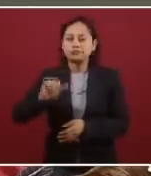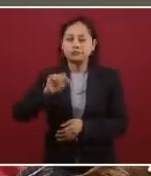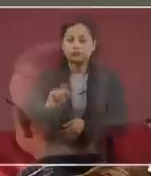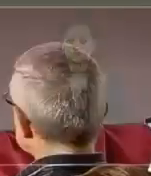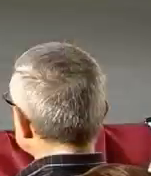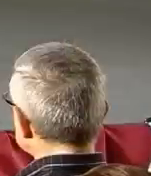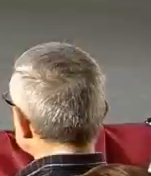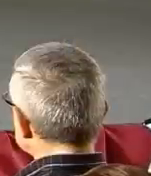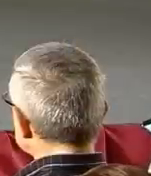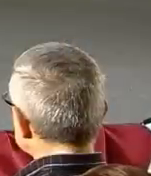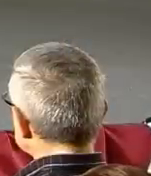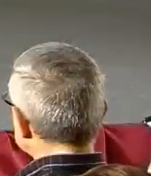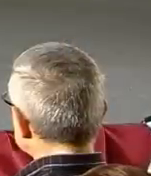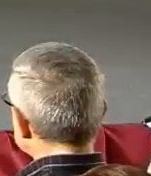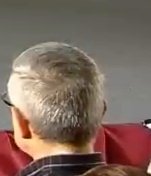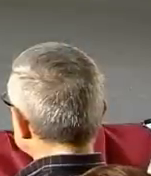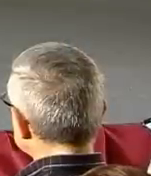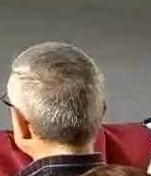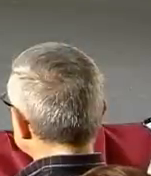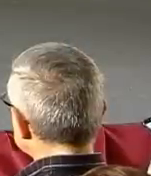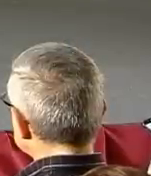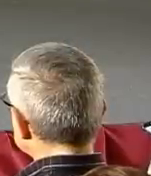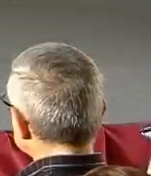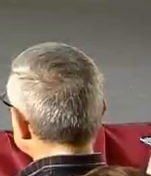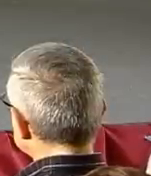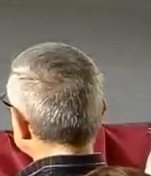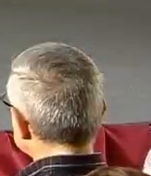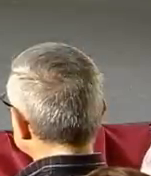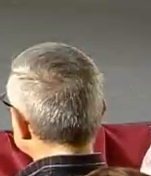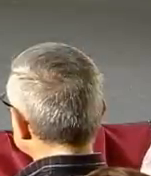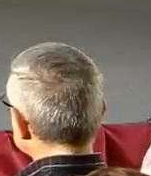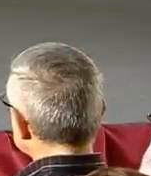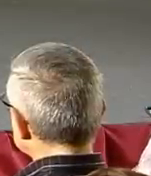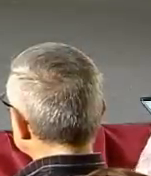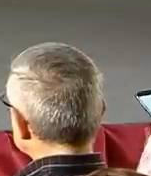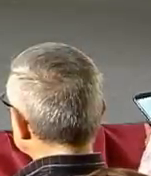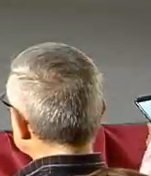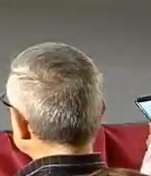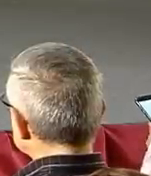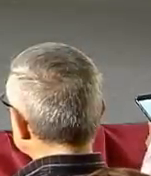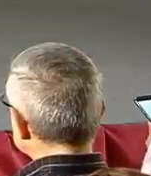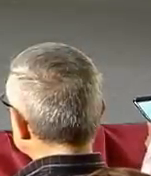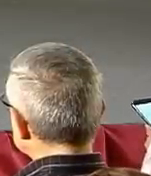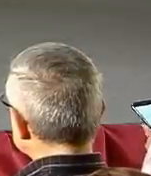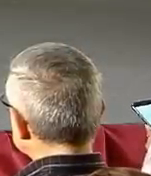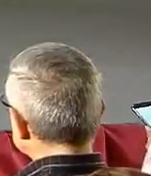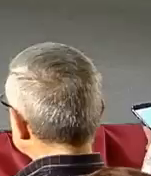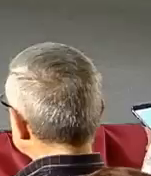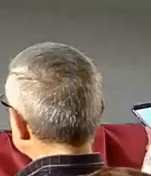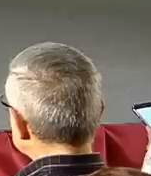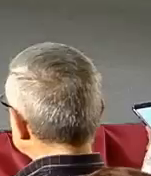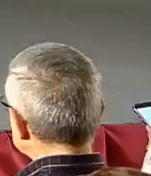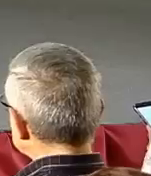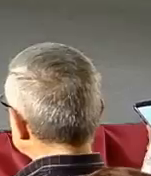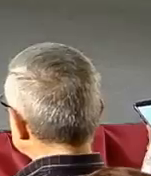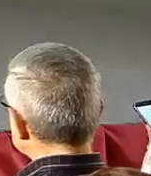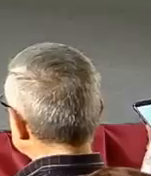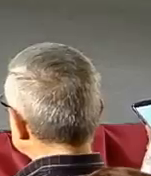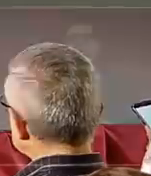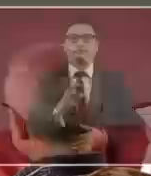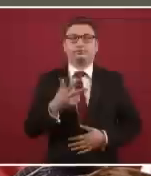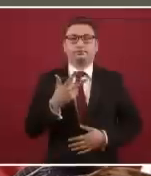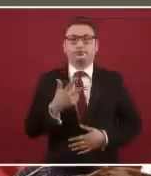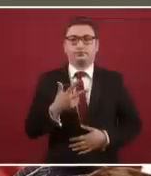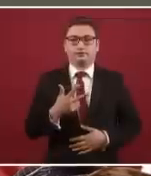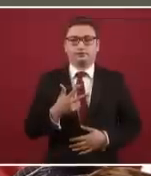que ese es un buen dato, del 38 al 50% de capacidad instalada en